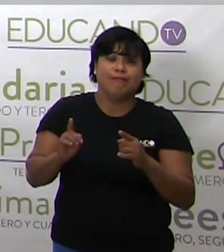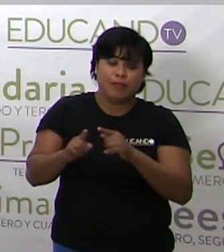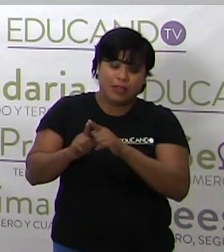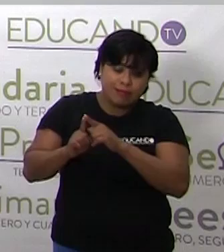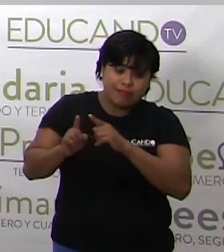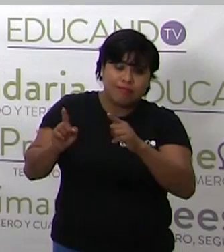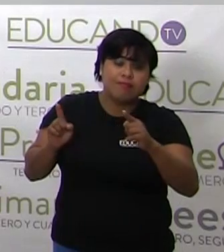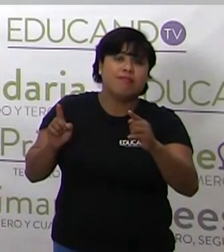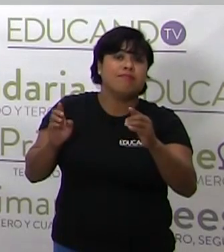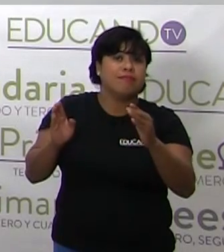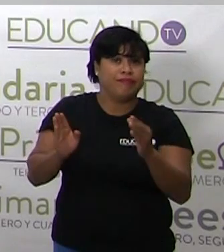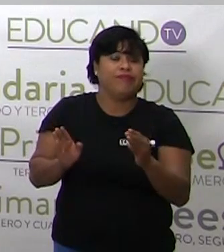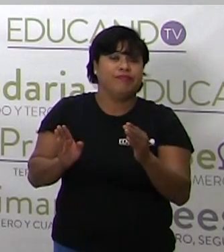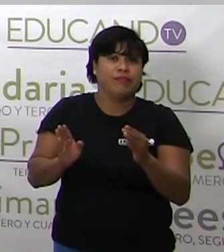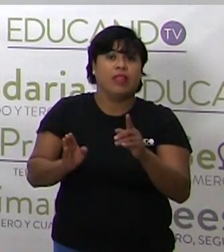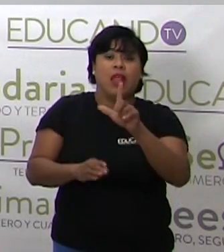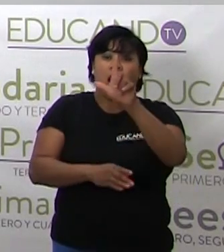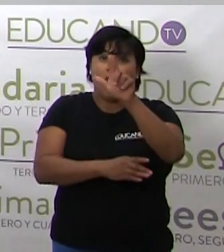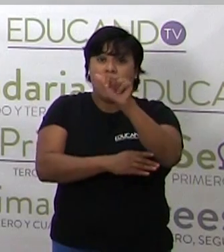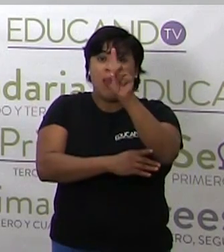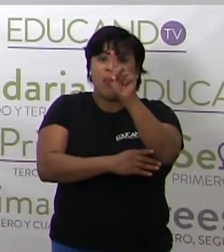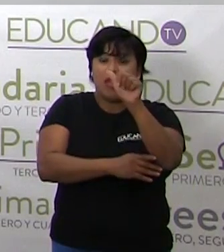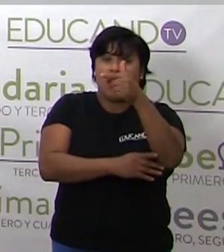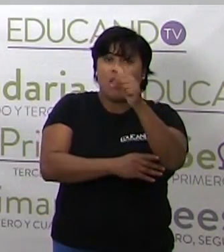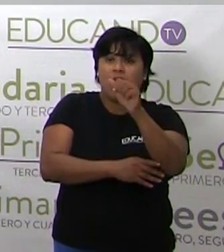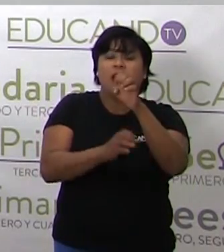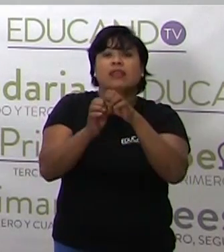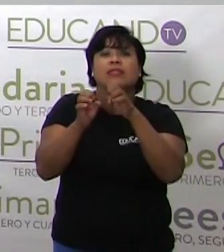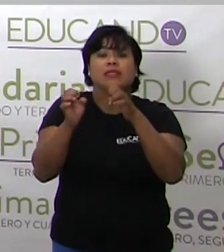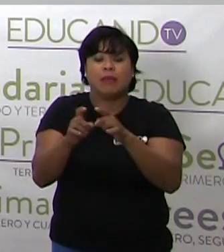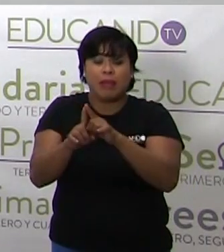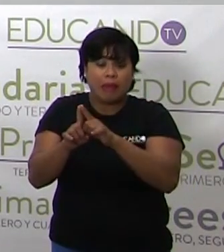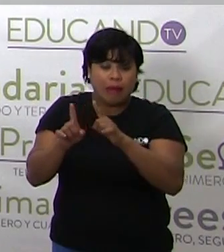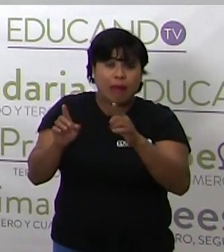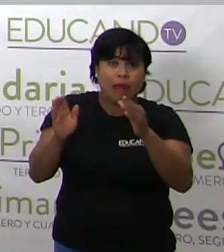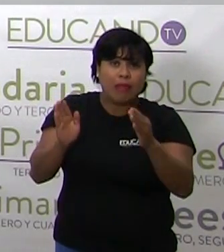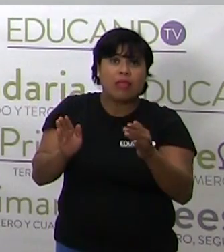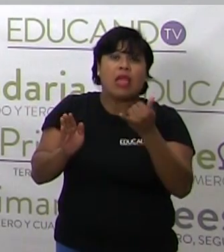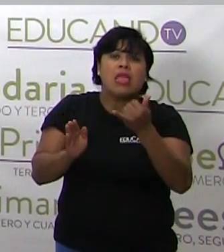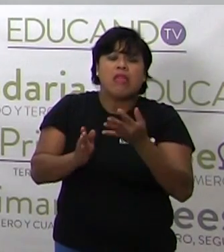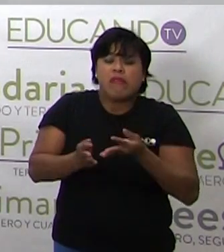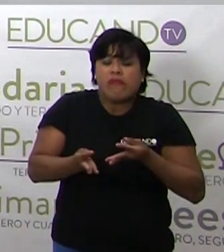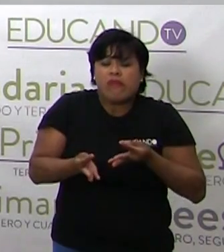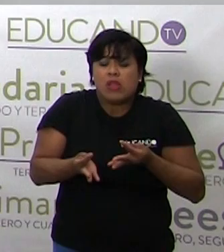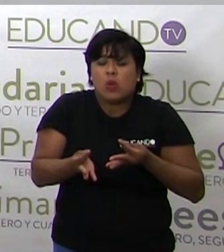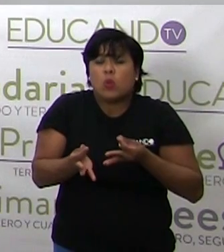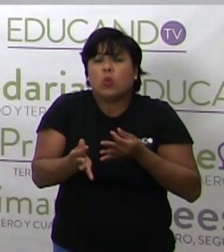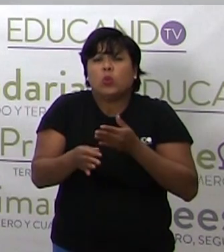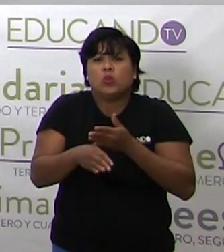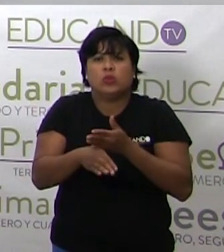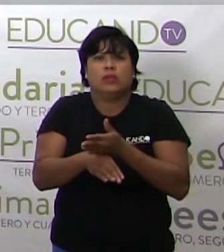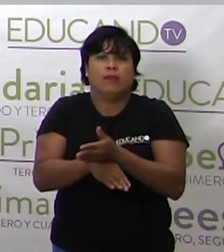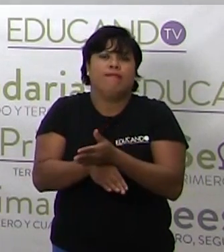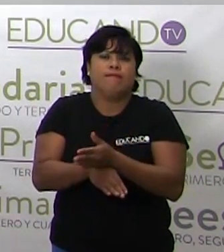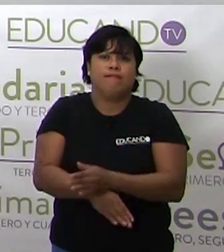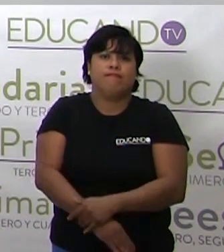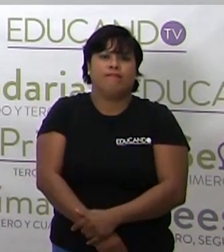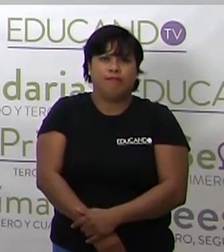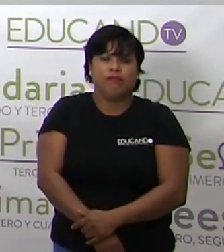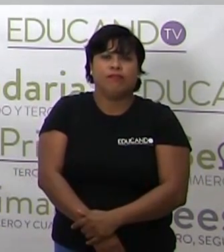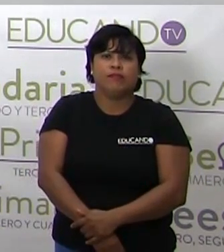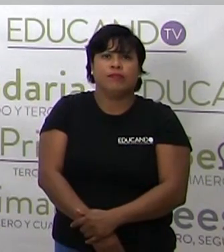¿sí? La daga estaba grande y filosa, podemos ponerle,